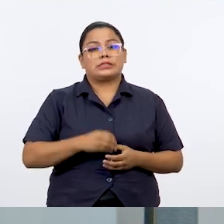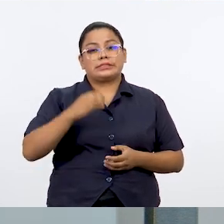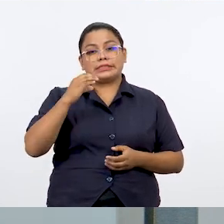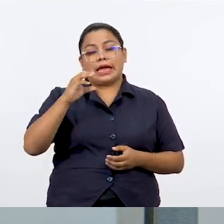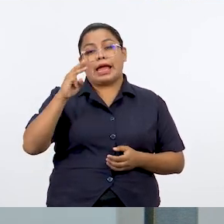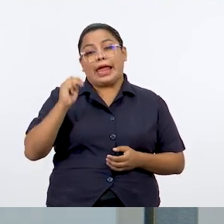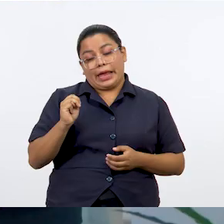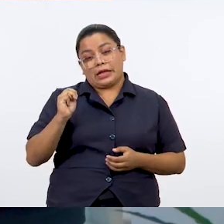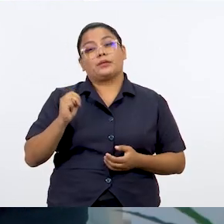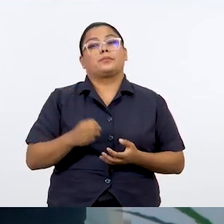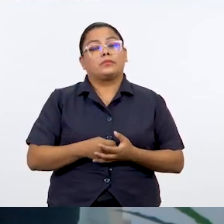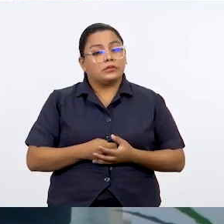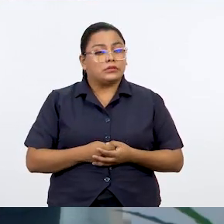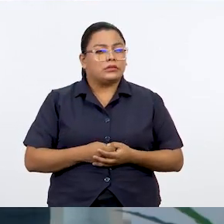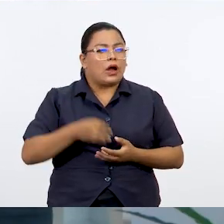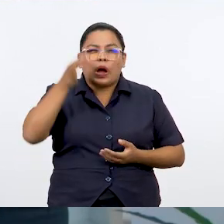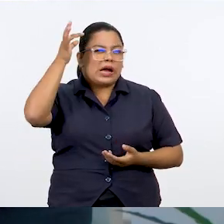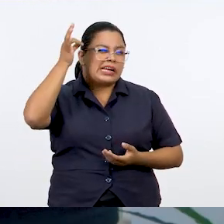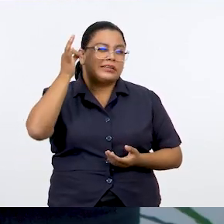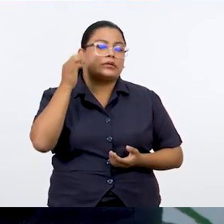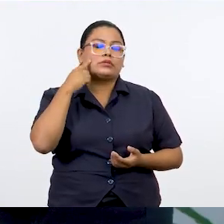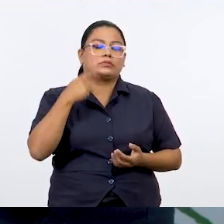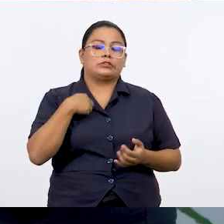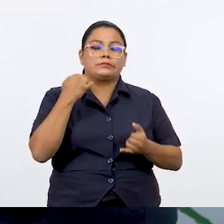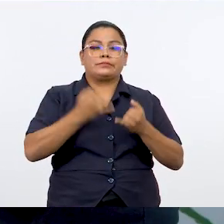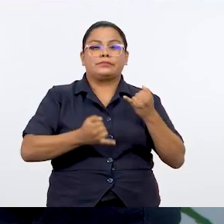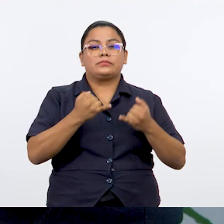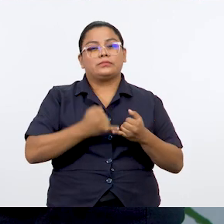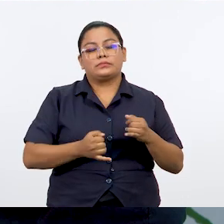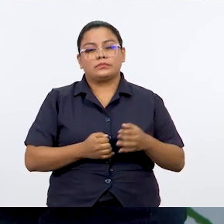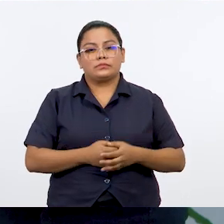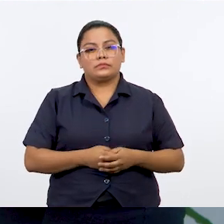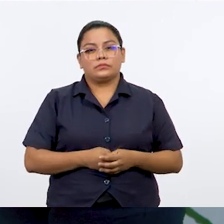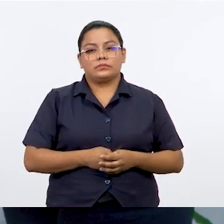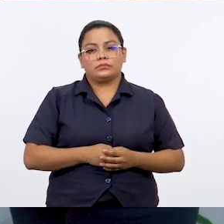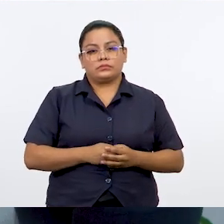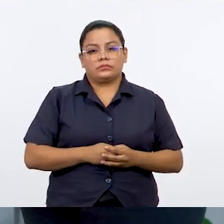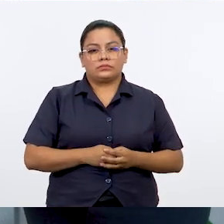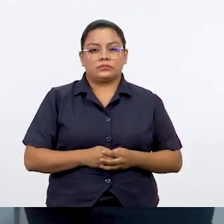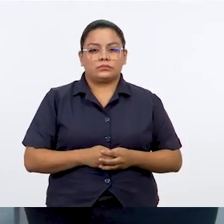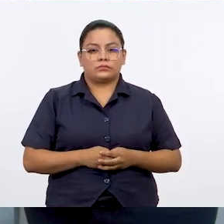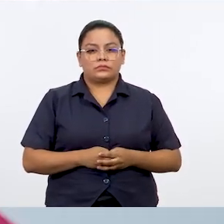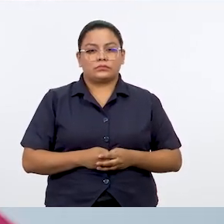que sobre eso, Alejandra. Bueno, voy a terminar el último. Me